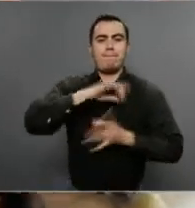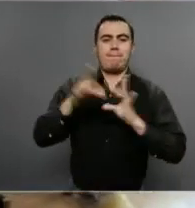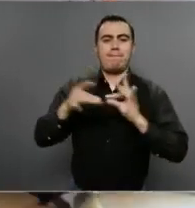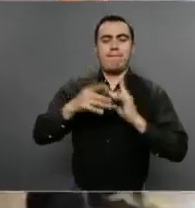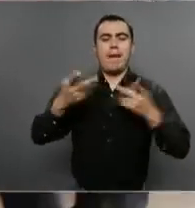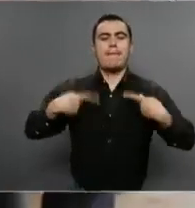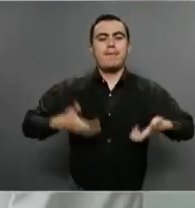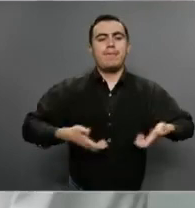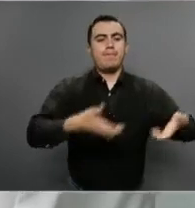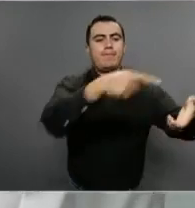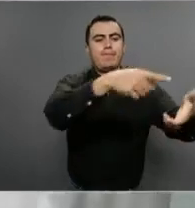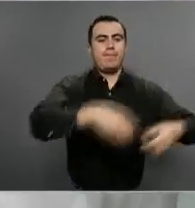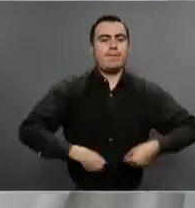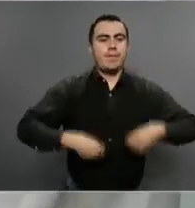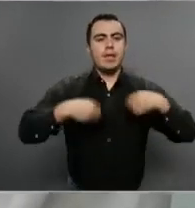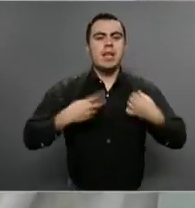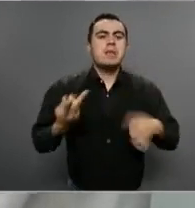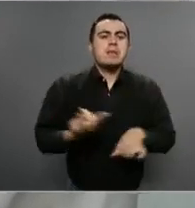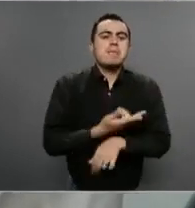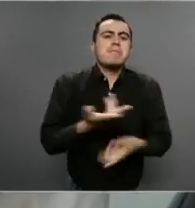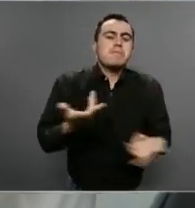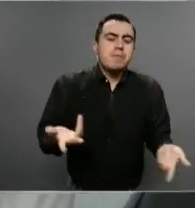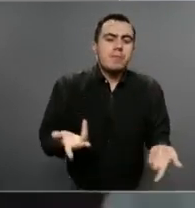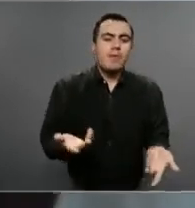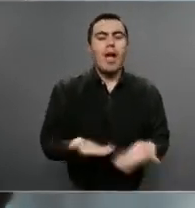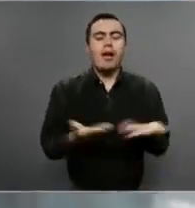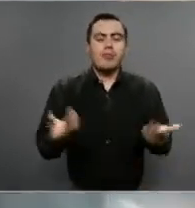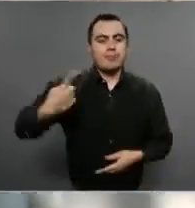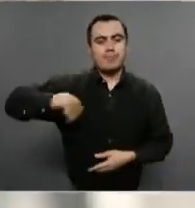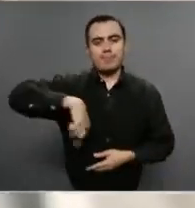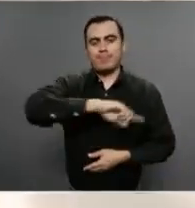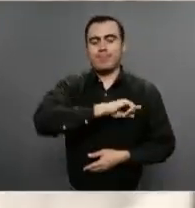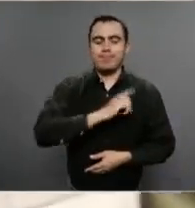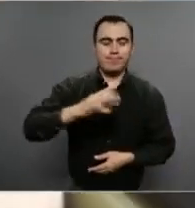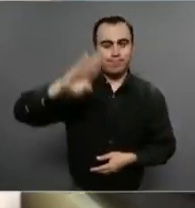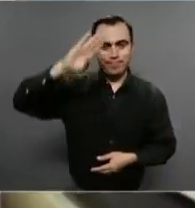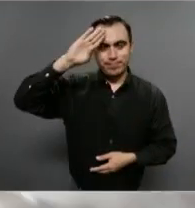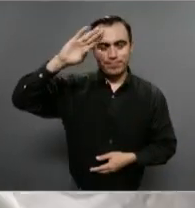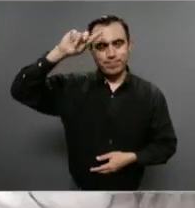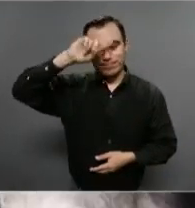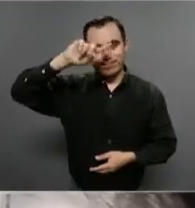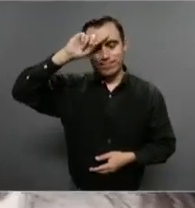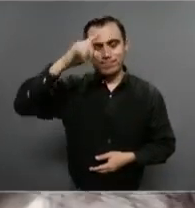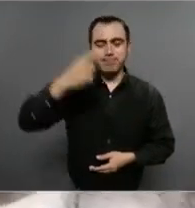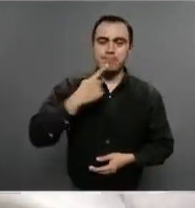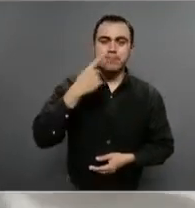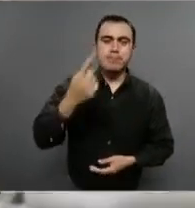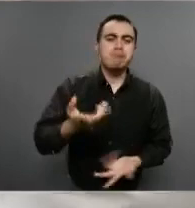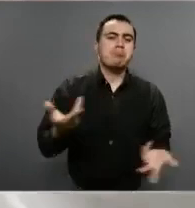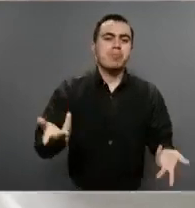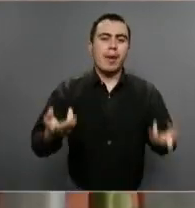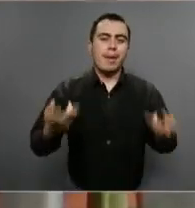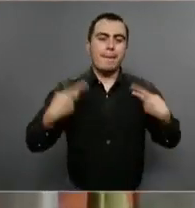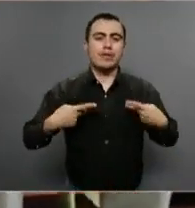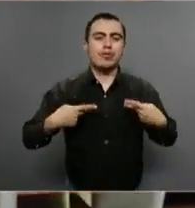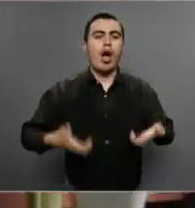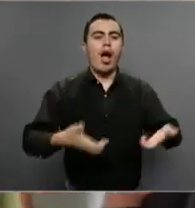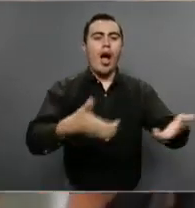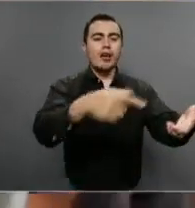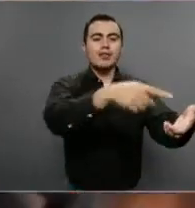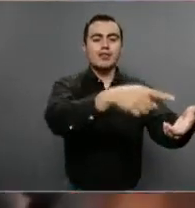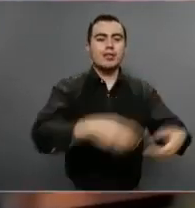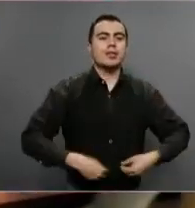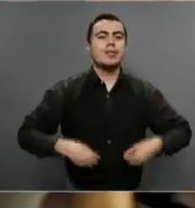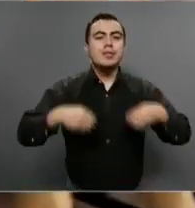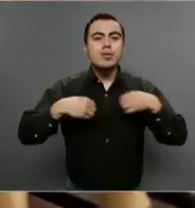estamos viviendo a nivel social, nosotros venimos haciendo la reflexión de que la población callejera ahora más que nunca necesita